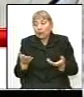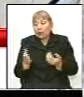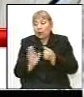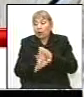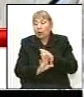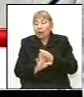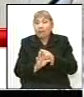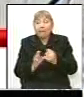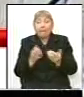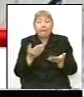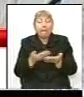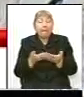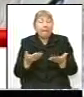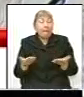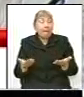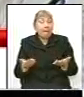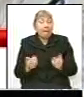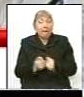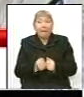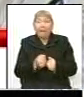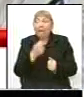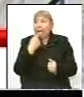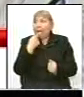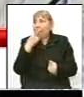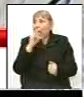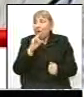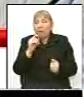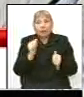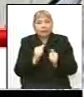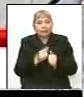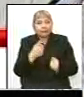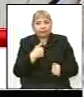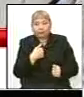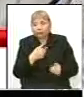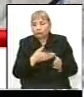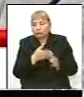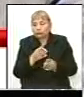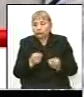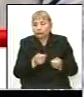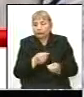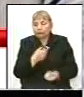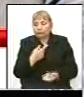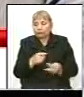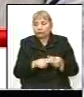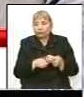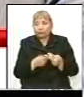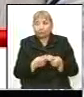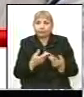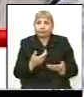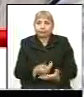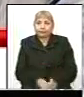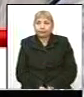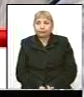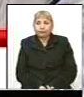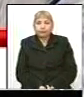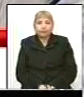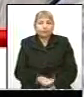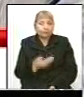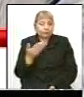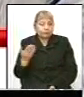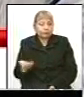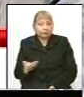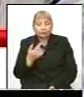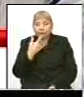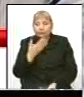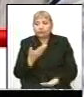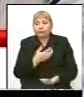áreas naturales protegidas de uso indirecto, no se permitirán la ejecución de estas iniciativas. Eso es, presidente, en resumen